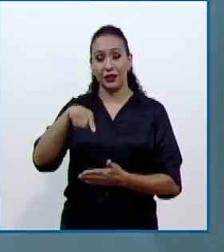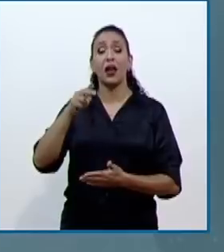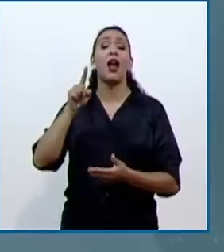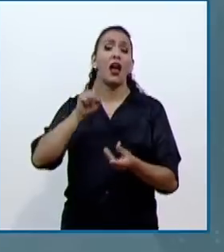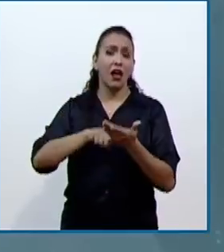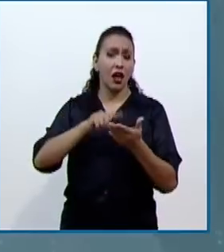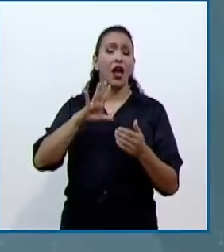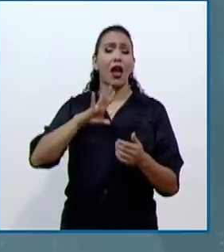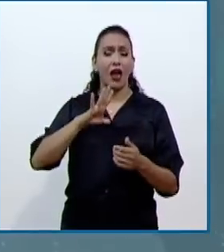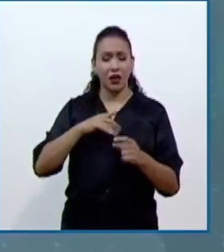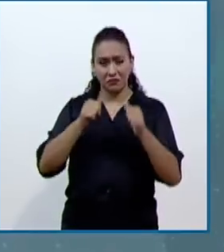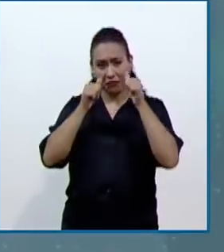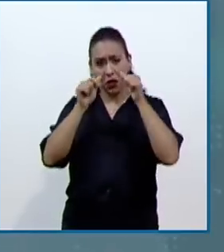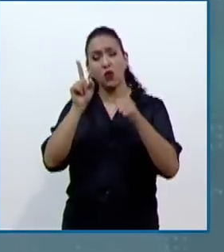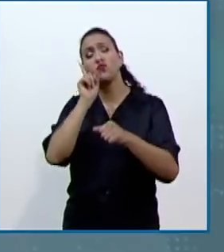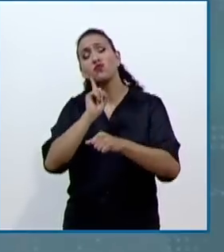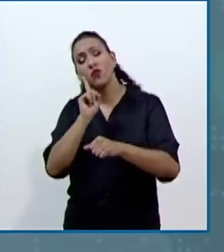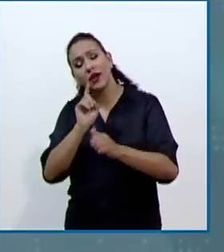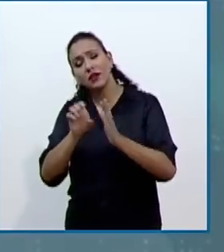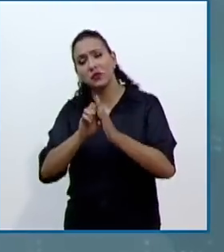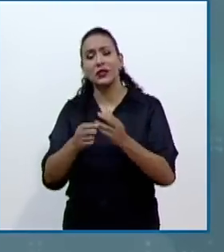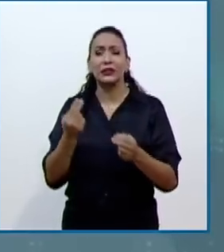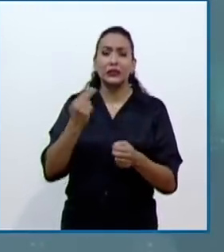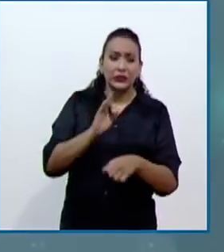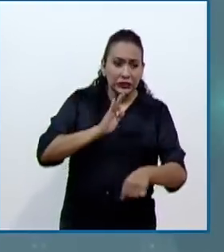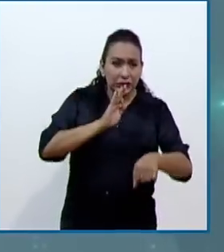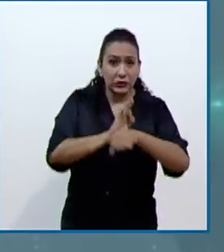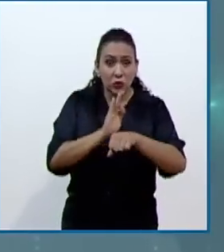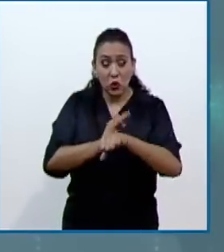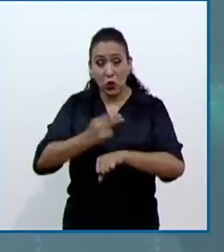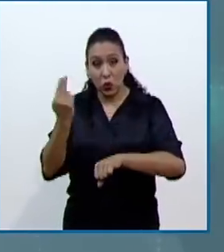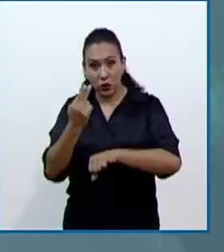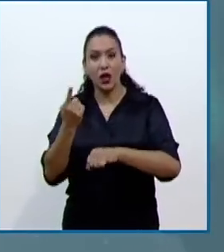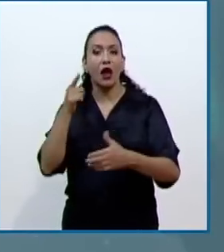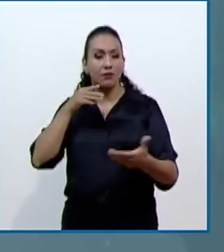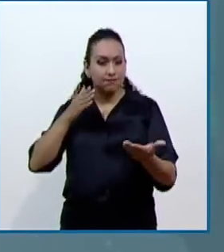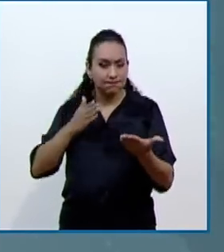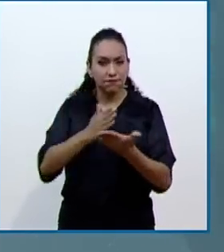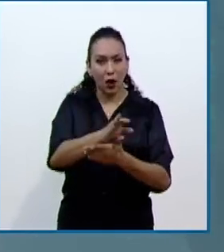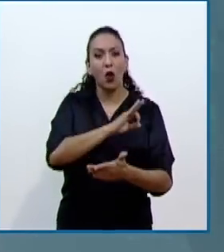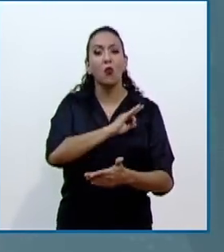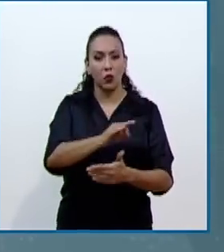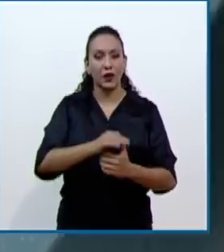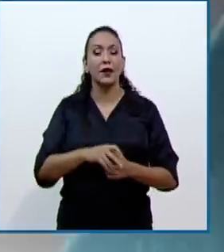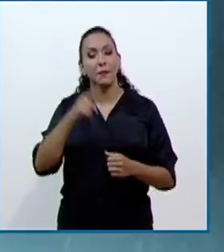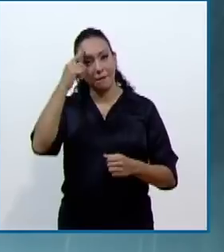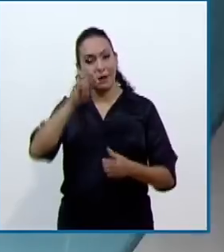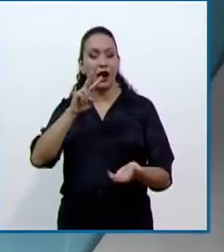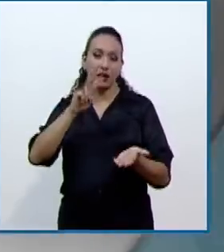horas para atender a mujeres que soliciten medidas de protección urgentes con perspectiva de género.